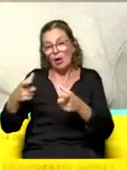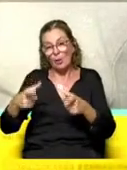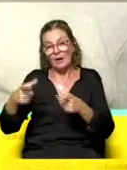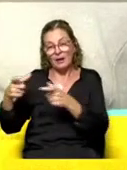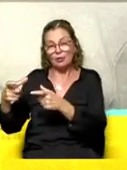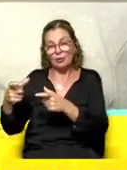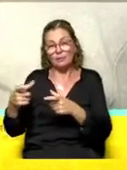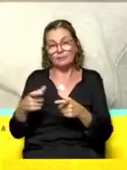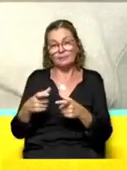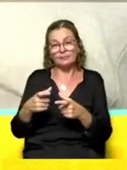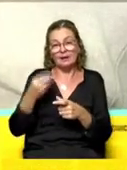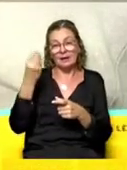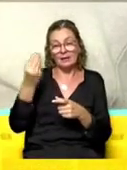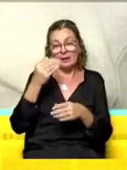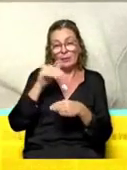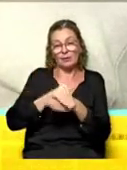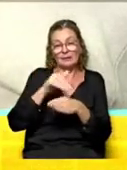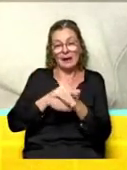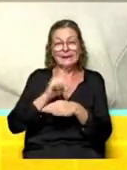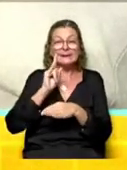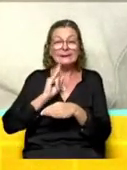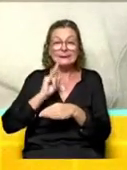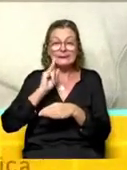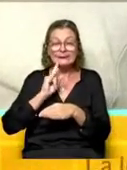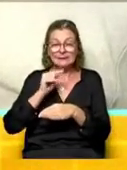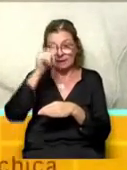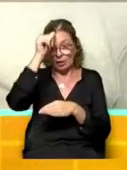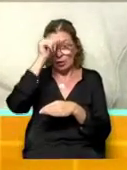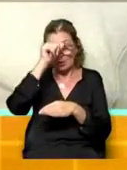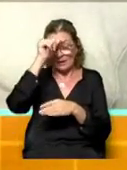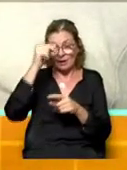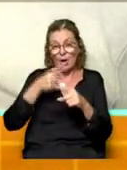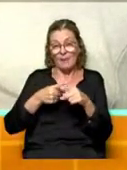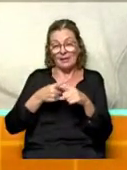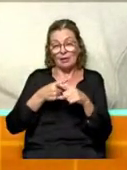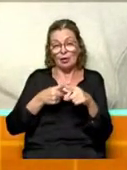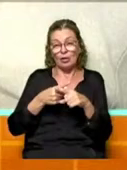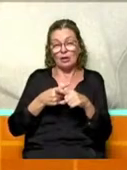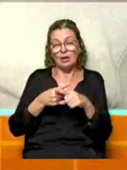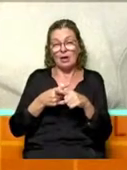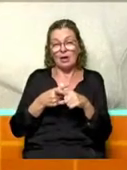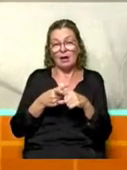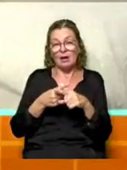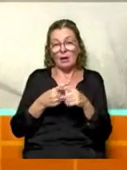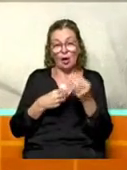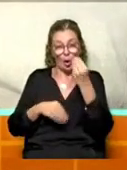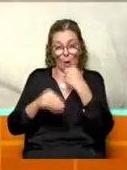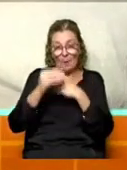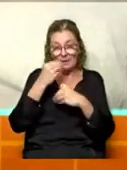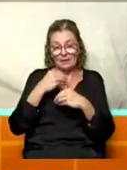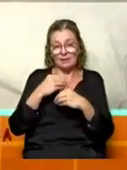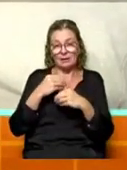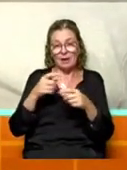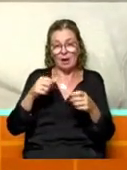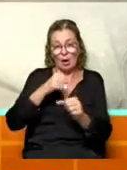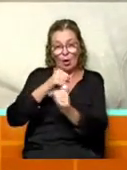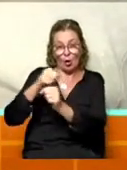Nosotros damos los sábados de tarde merienda, los domingos al mediodía se sirve comida, una